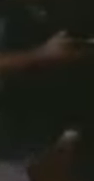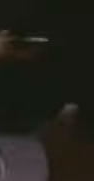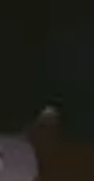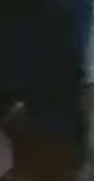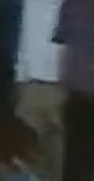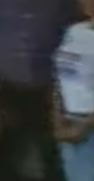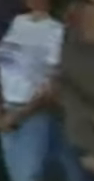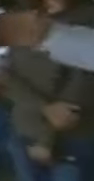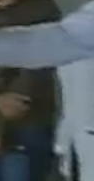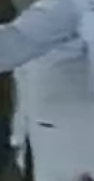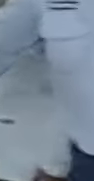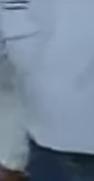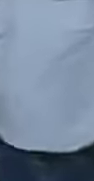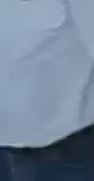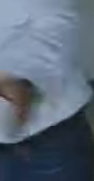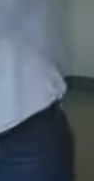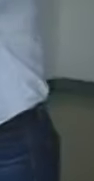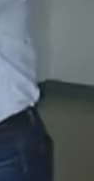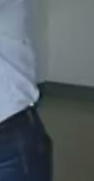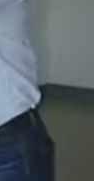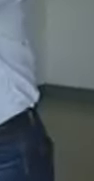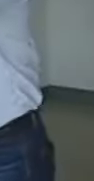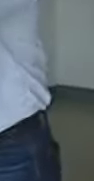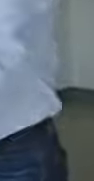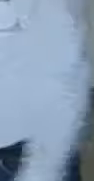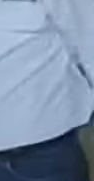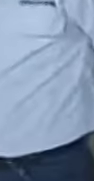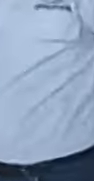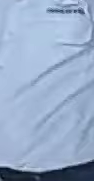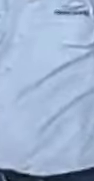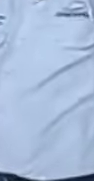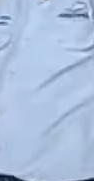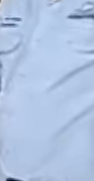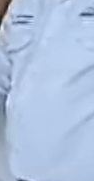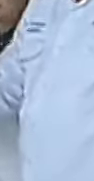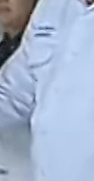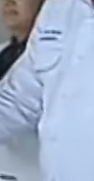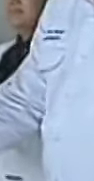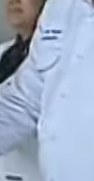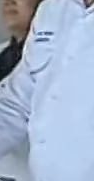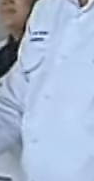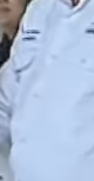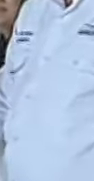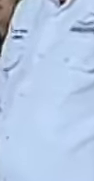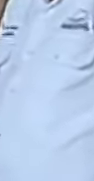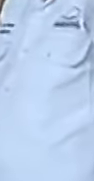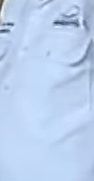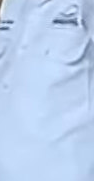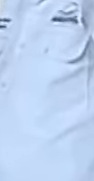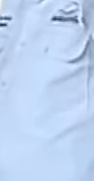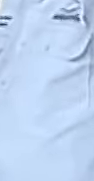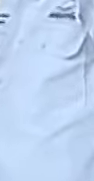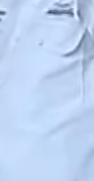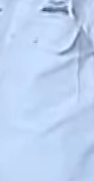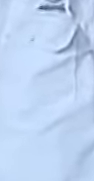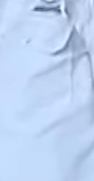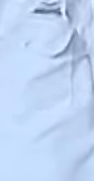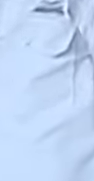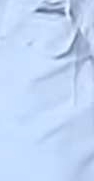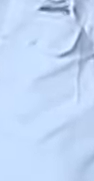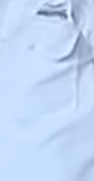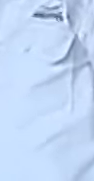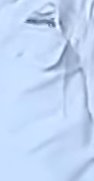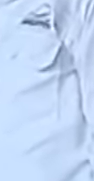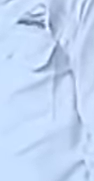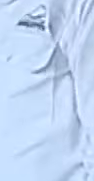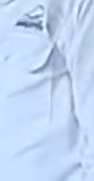cada rincón del país al pueblo que está lleno de esperanza, de amor, de amistad, y que viene entonces a dar